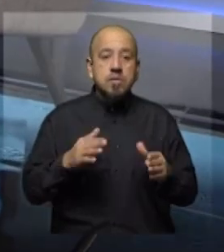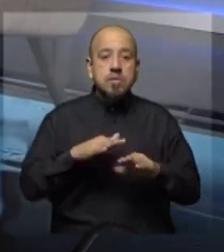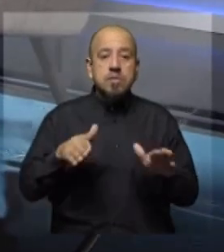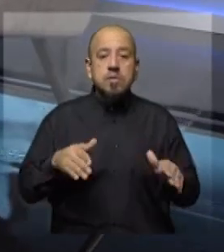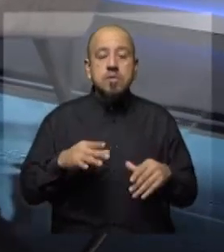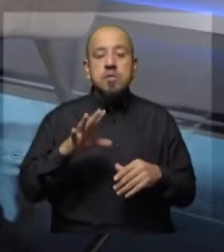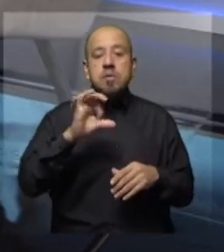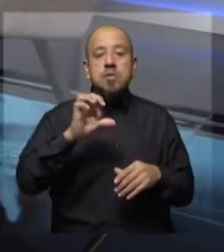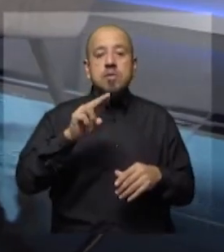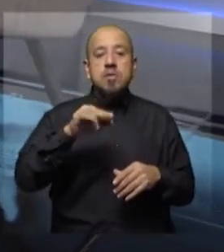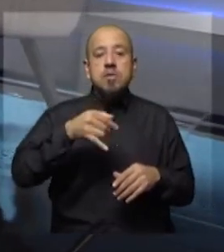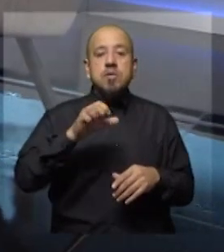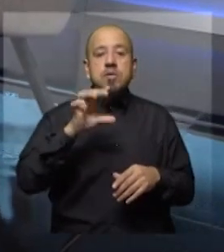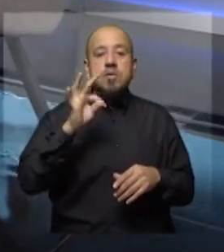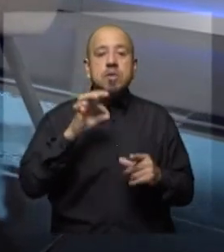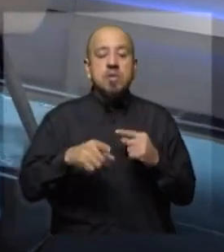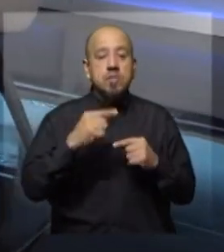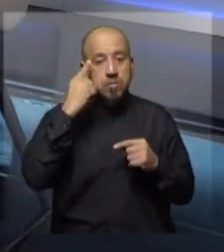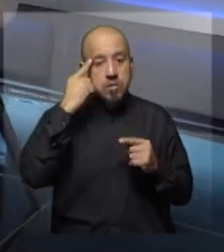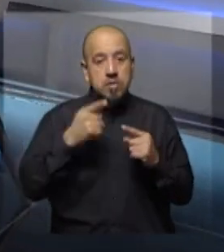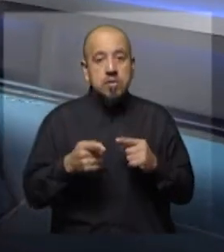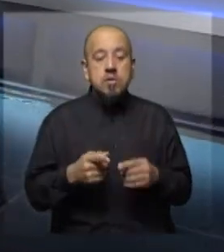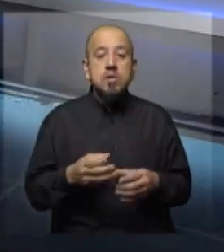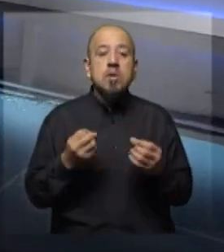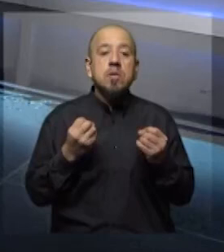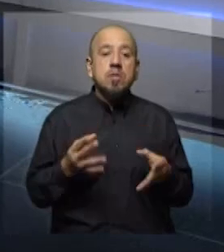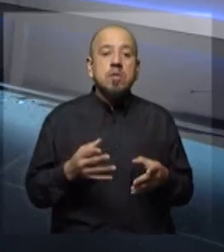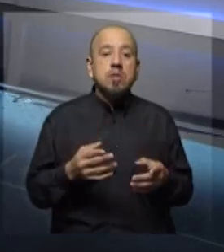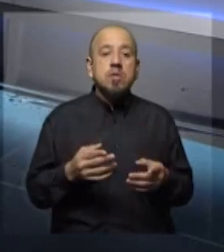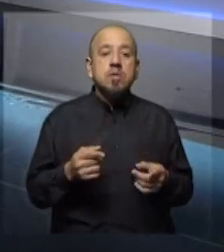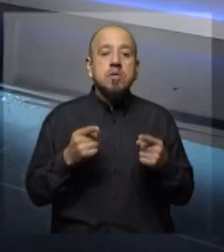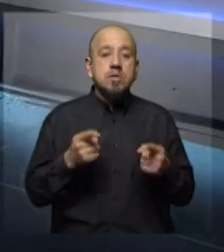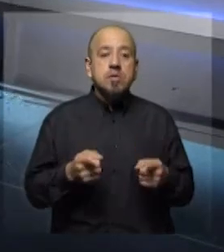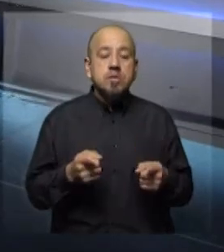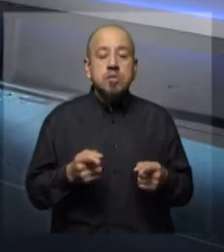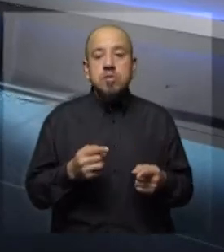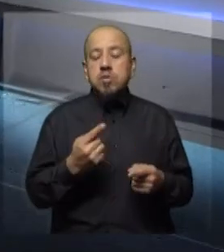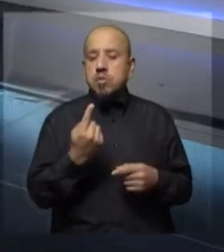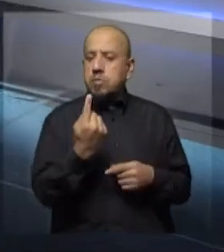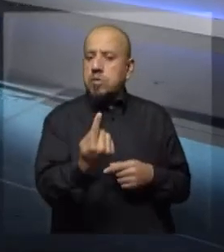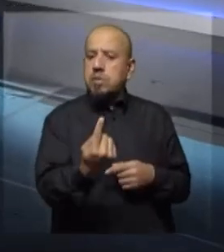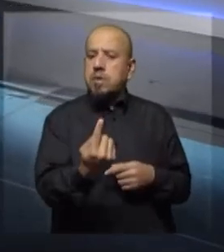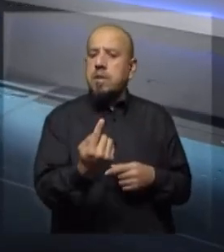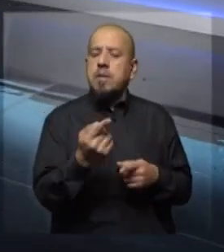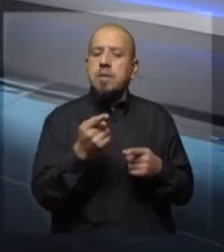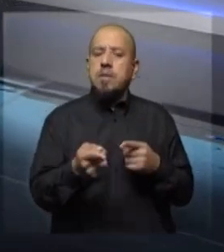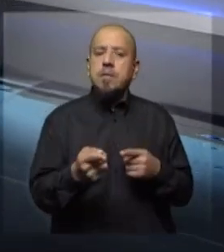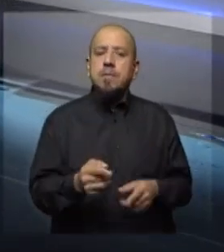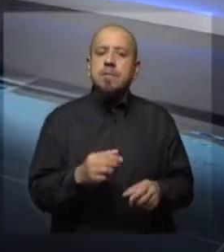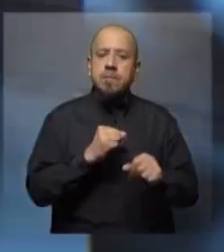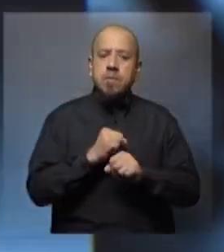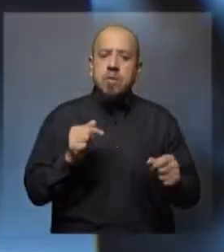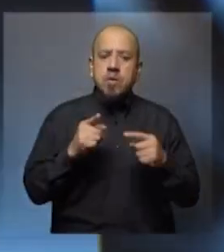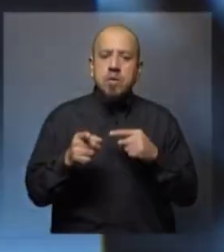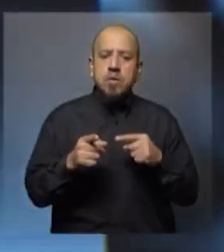sujetos bueno pensantes bueno justamente esto esto estaría en el centro entonces poder